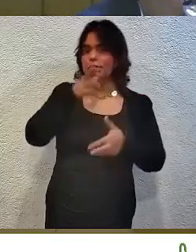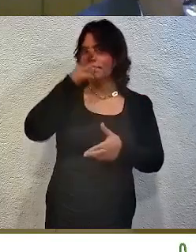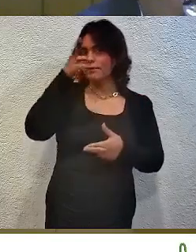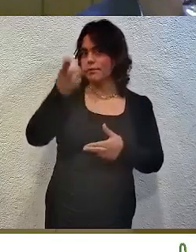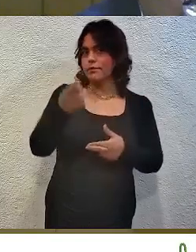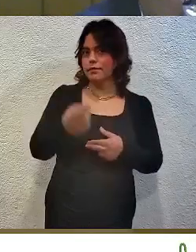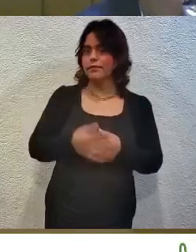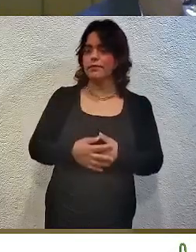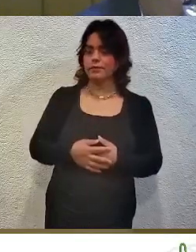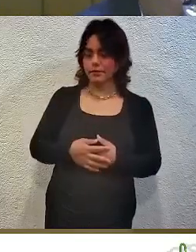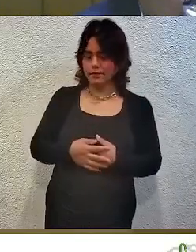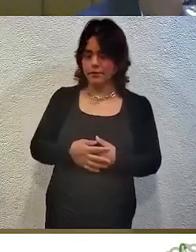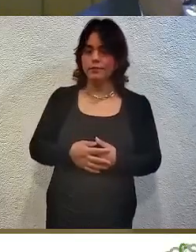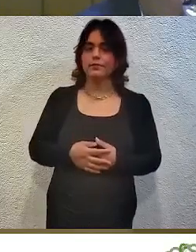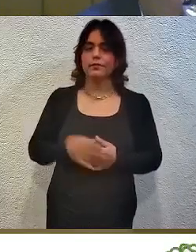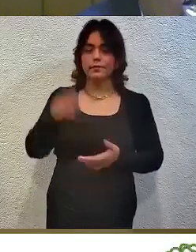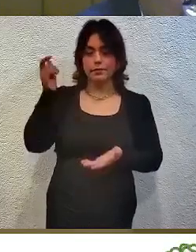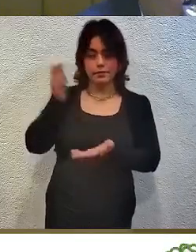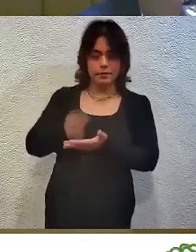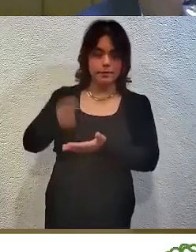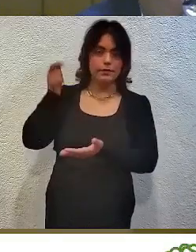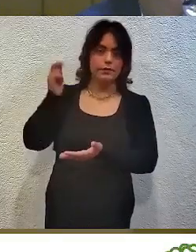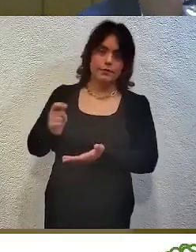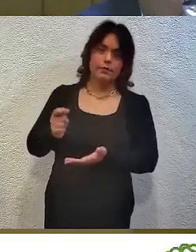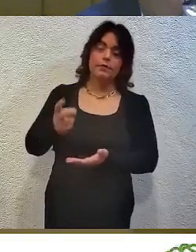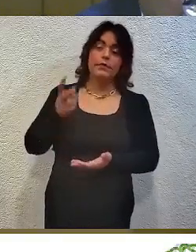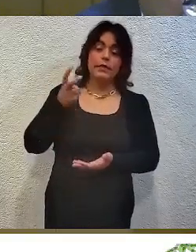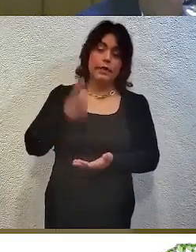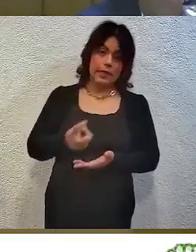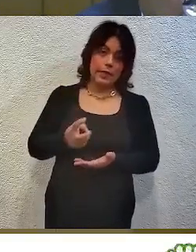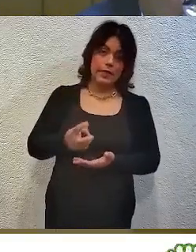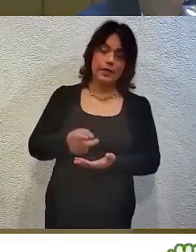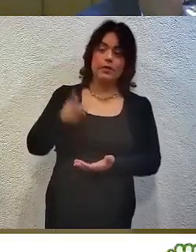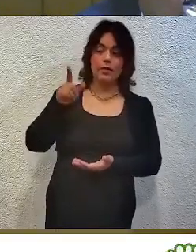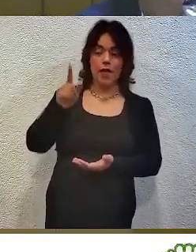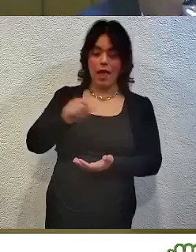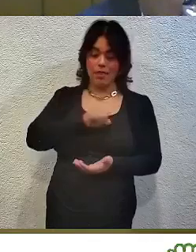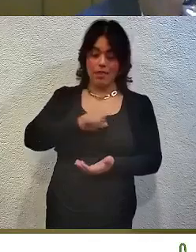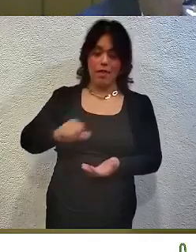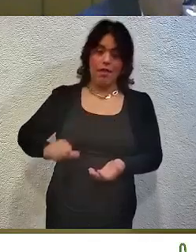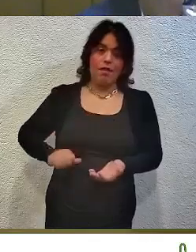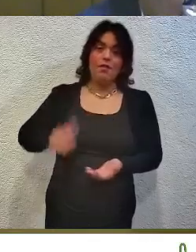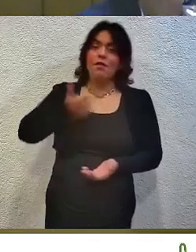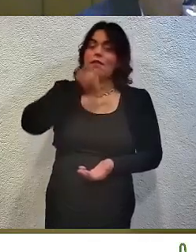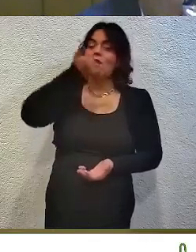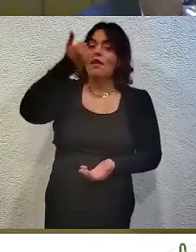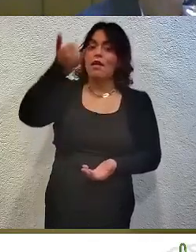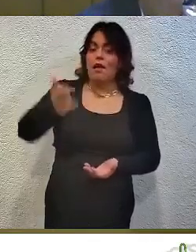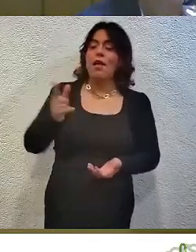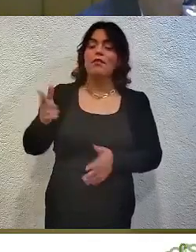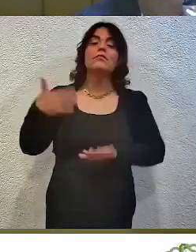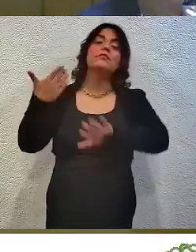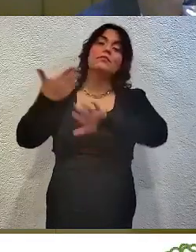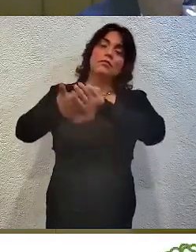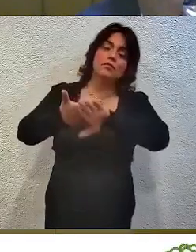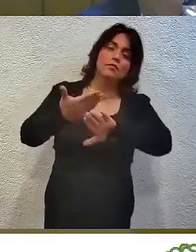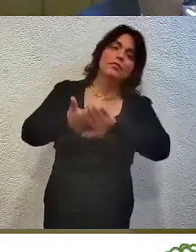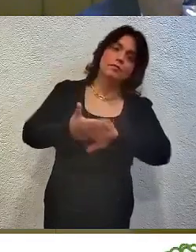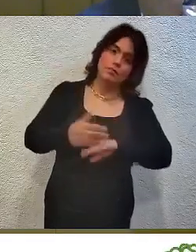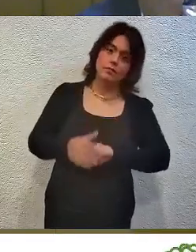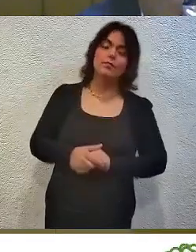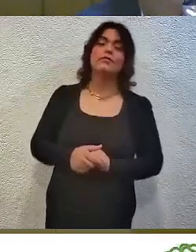sanciona por haber causado un perjuicio patrimonial al ayuntamiento, ¿no? Entonces,